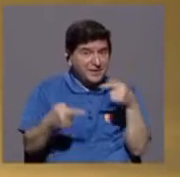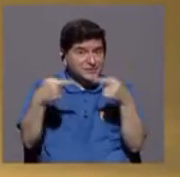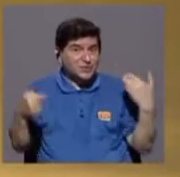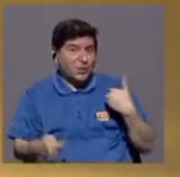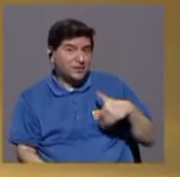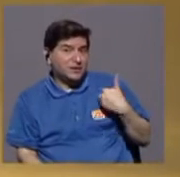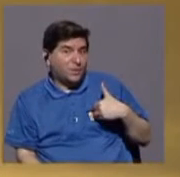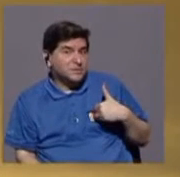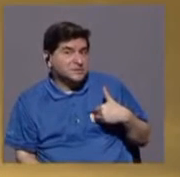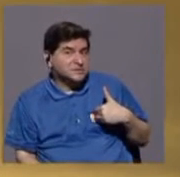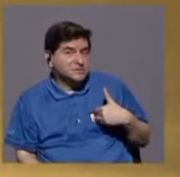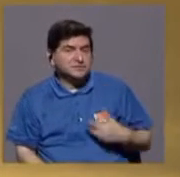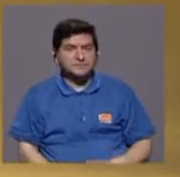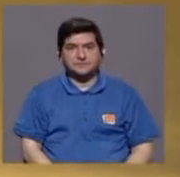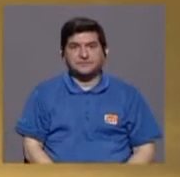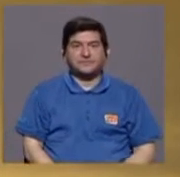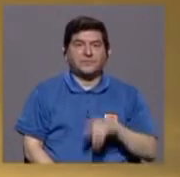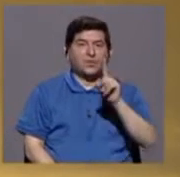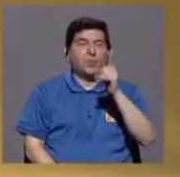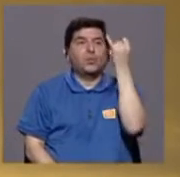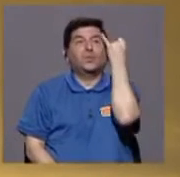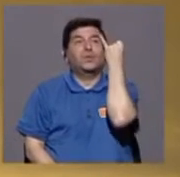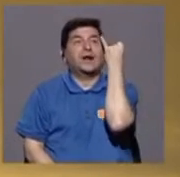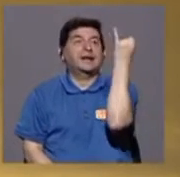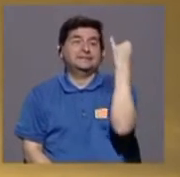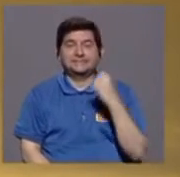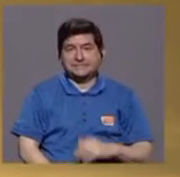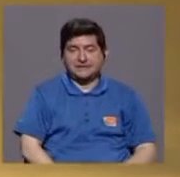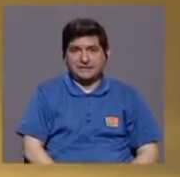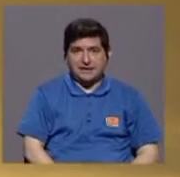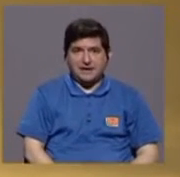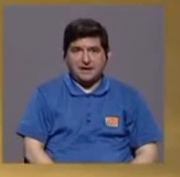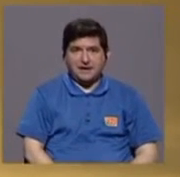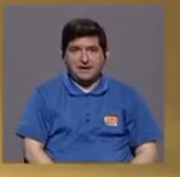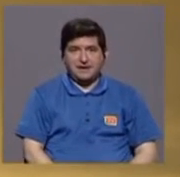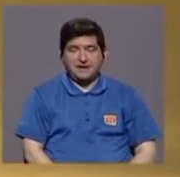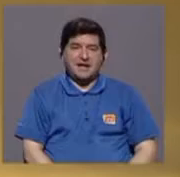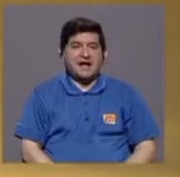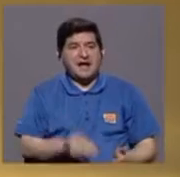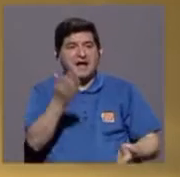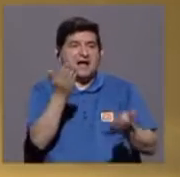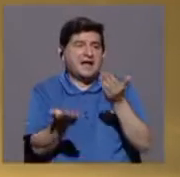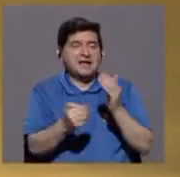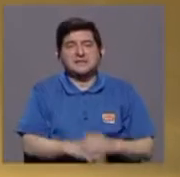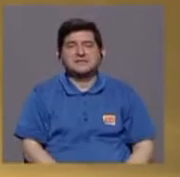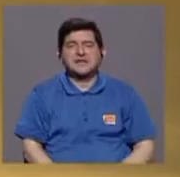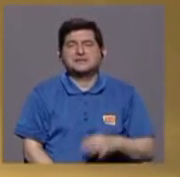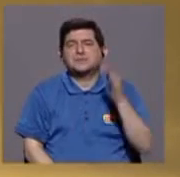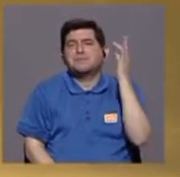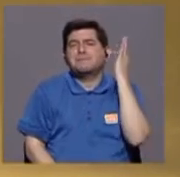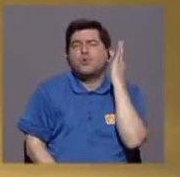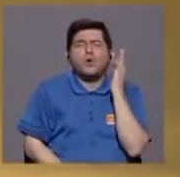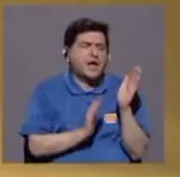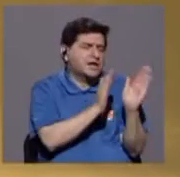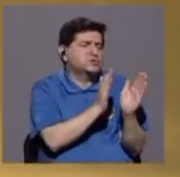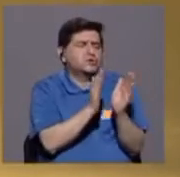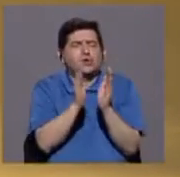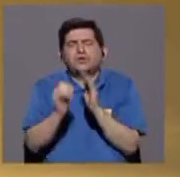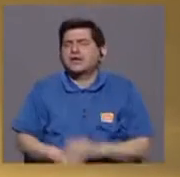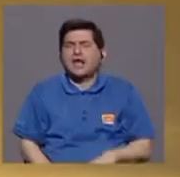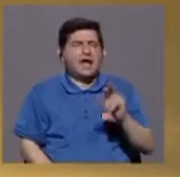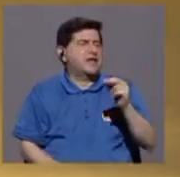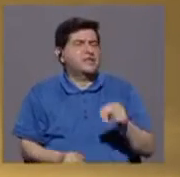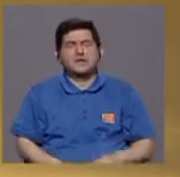hombres, porque hay una versión de que frugales y ordenadas las mujeres,